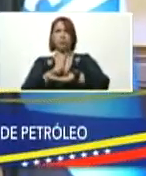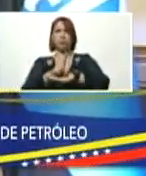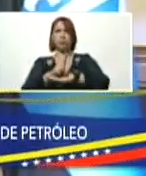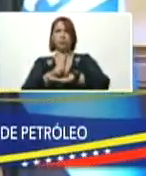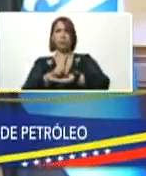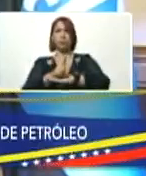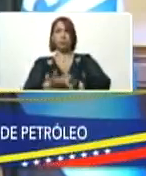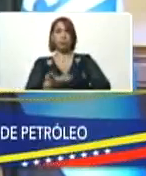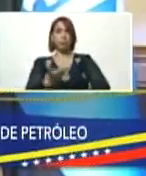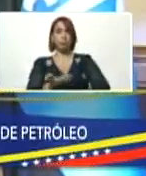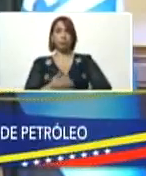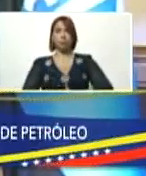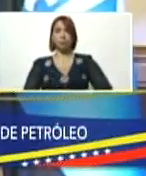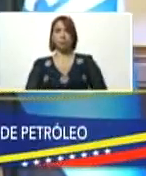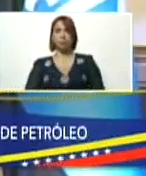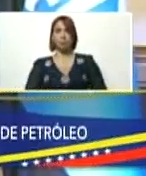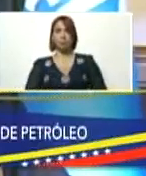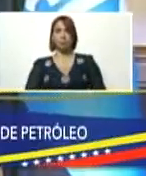influyentes